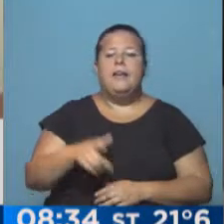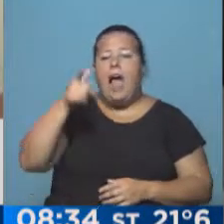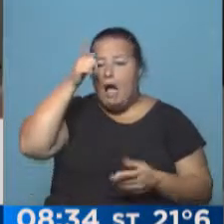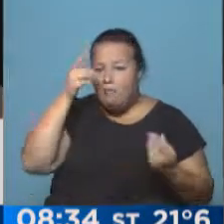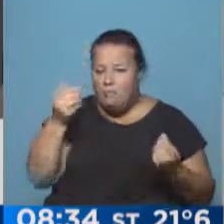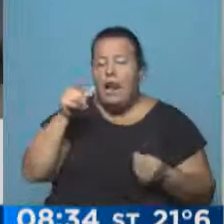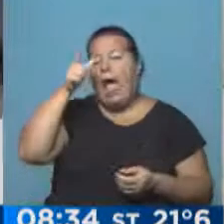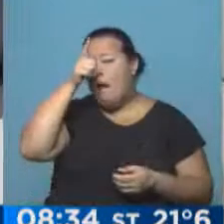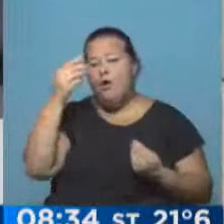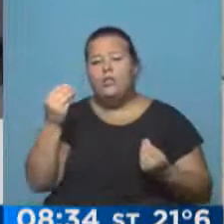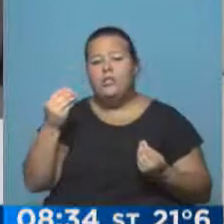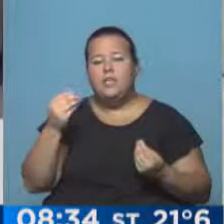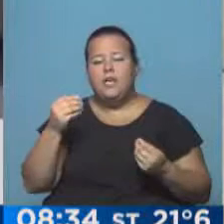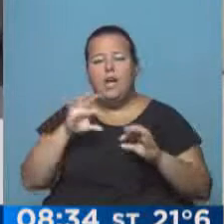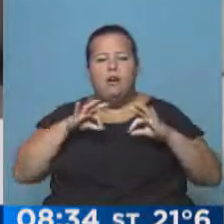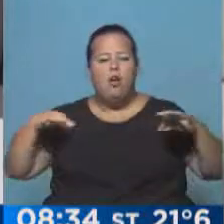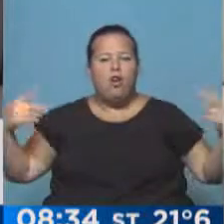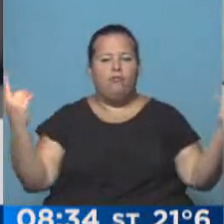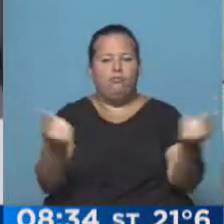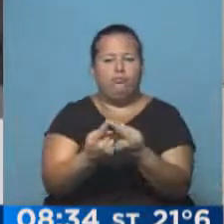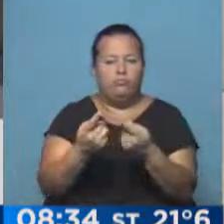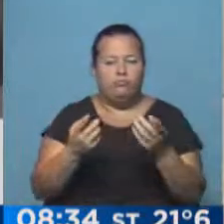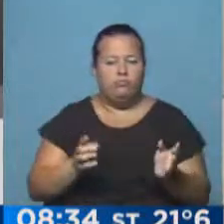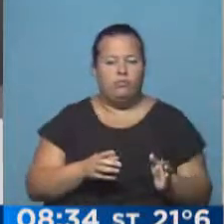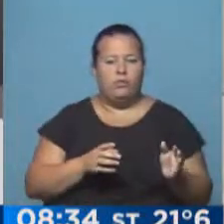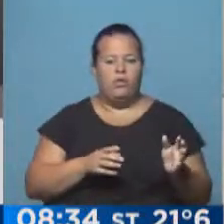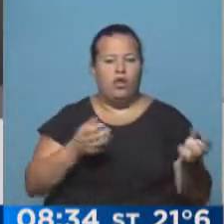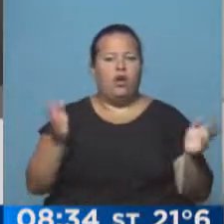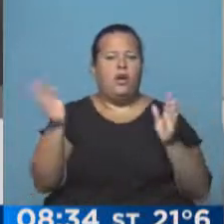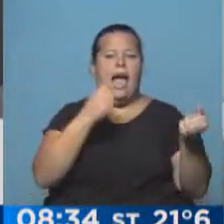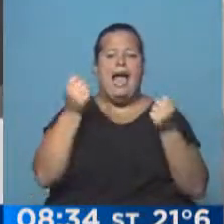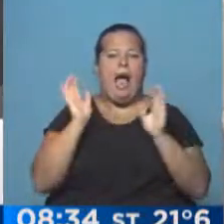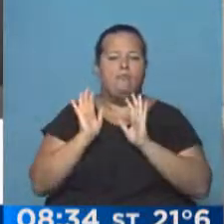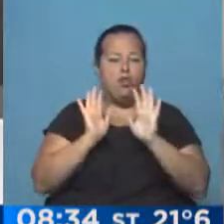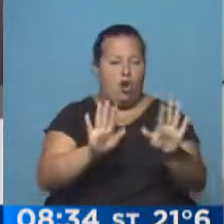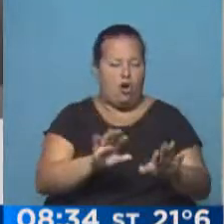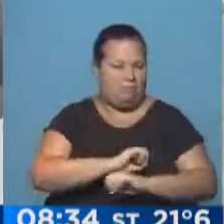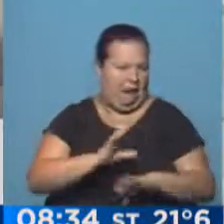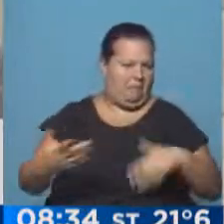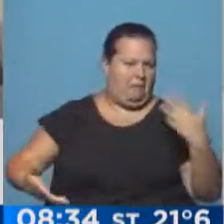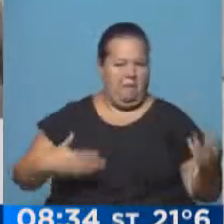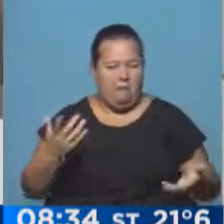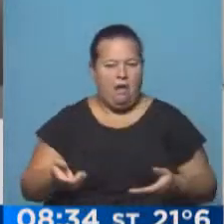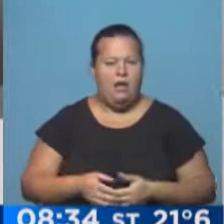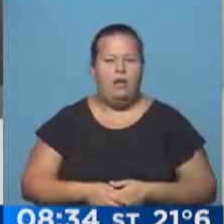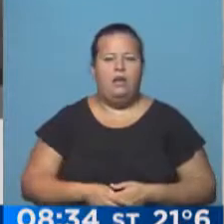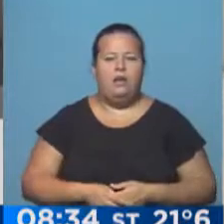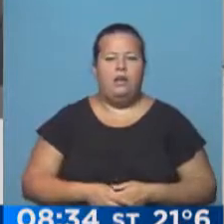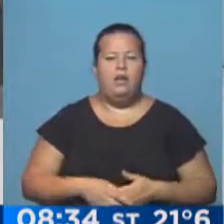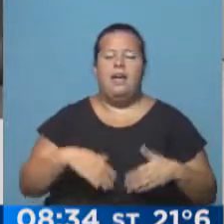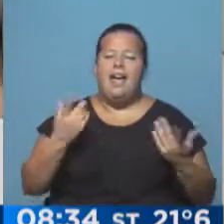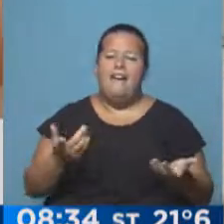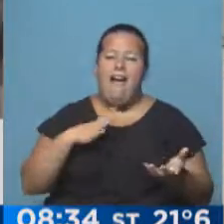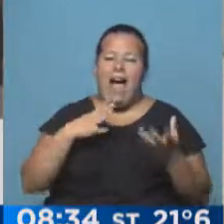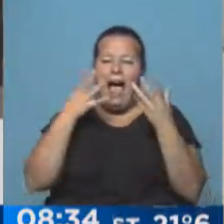La policía lo primero que hace, acordona las cosas, corre el camión para adelante, ya mal, y en vez